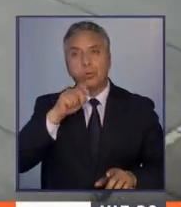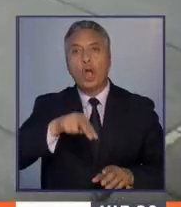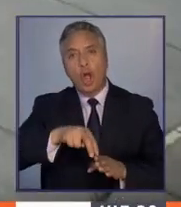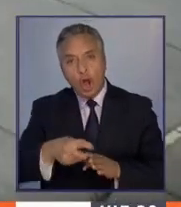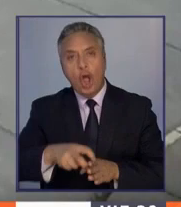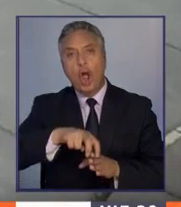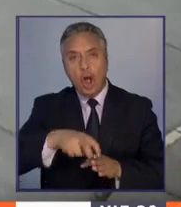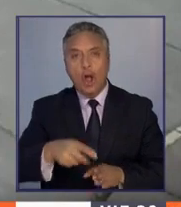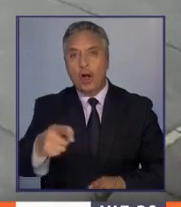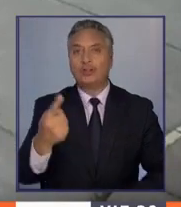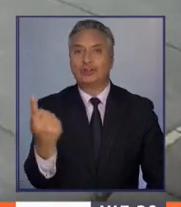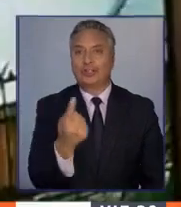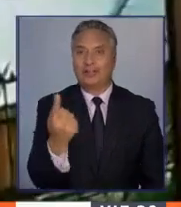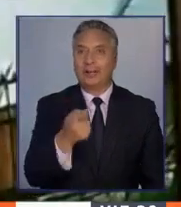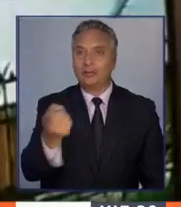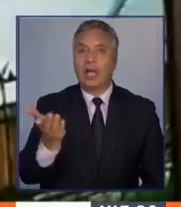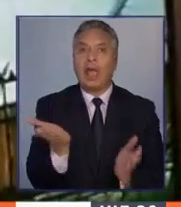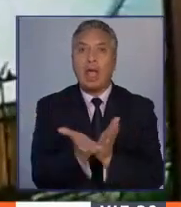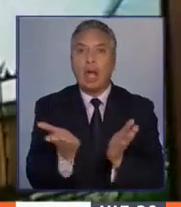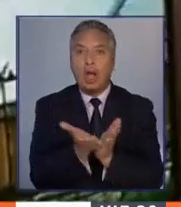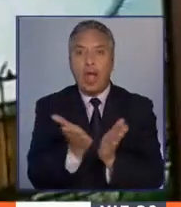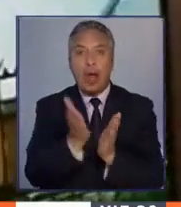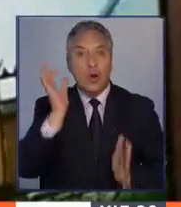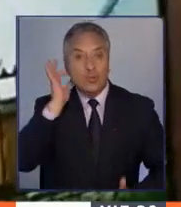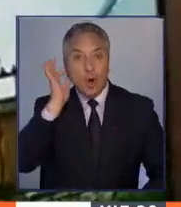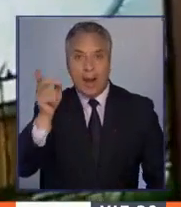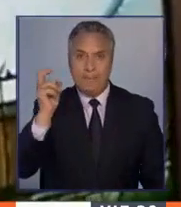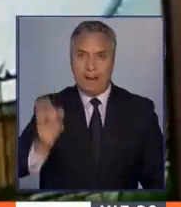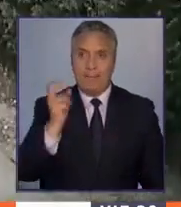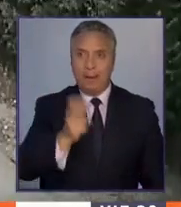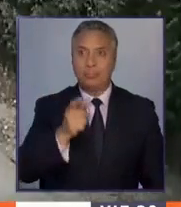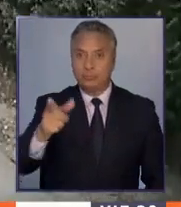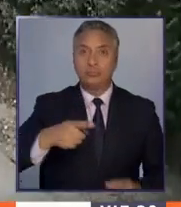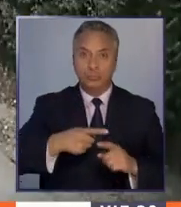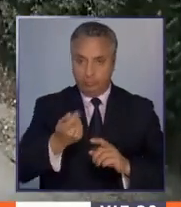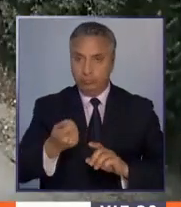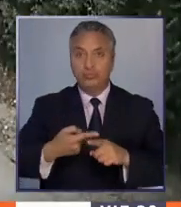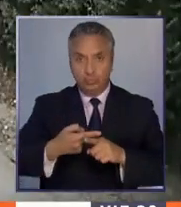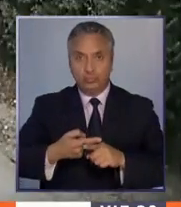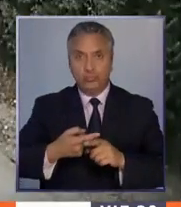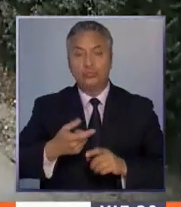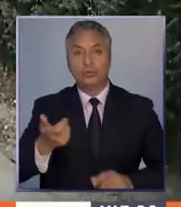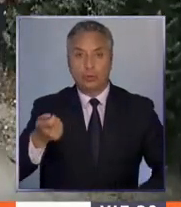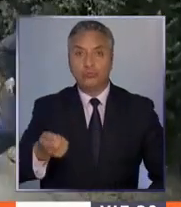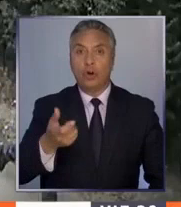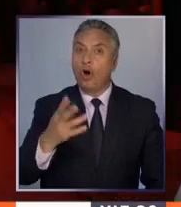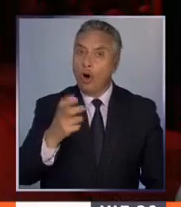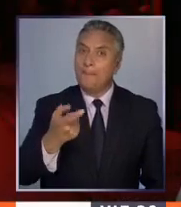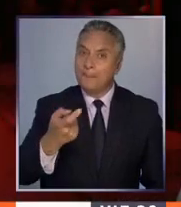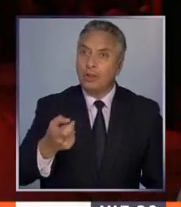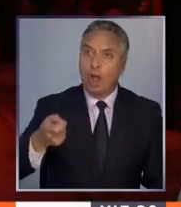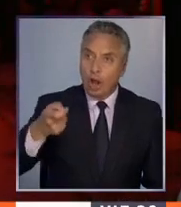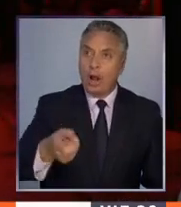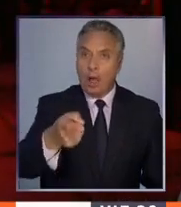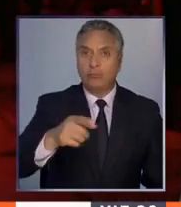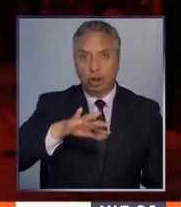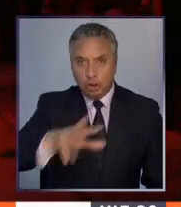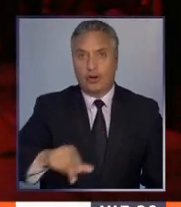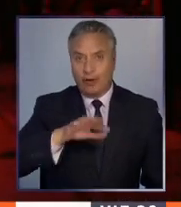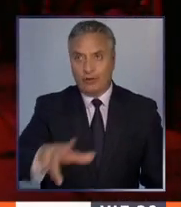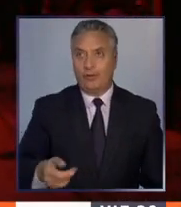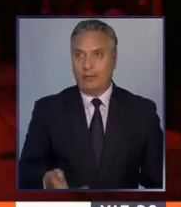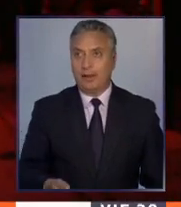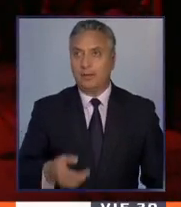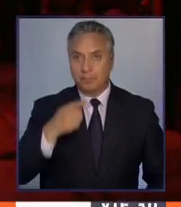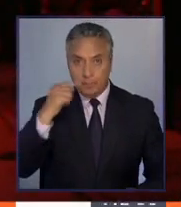Su objetivo, escolares, la mayoría mujeres. Las amenazaba con armas de fuego, luego les robaba. Se constituía en